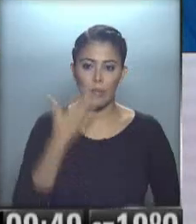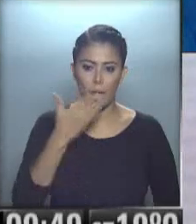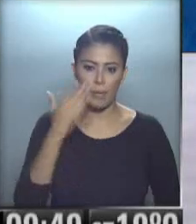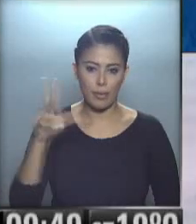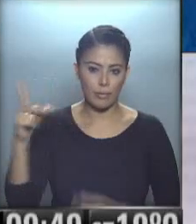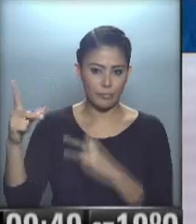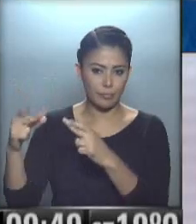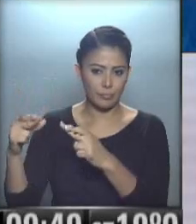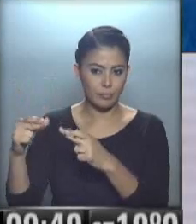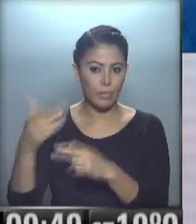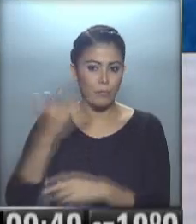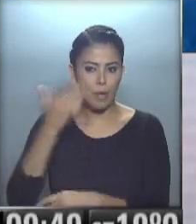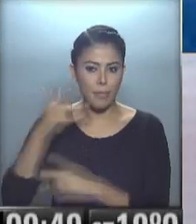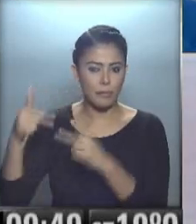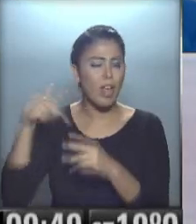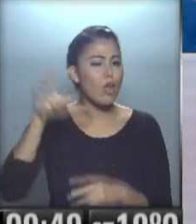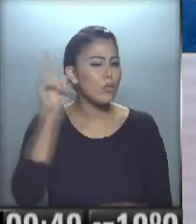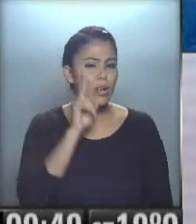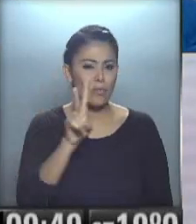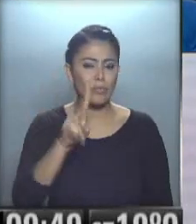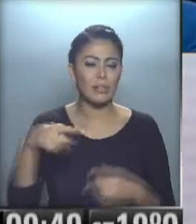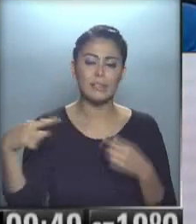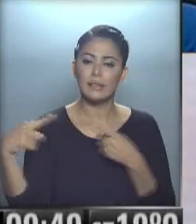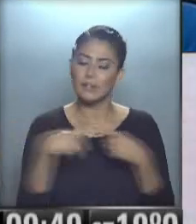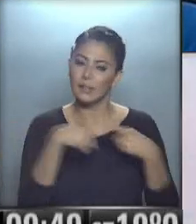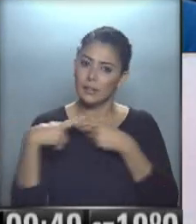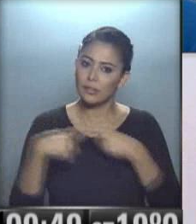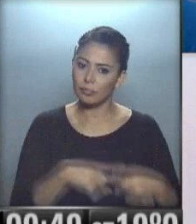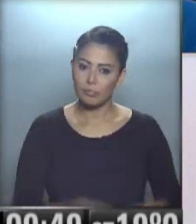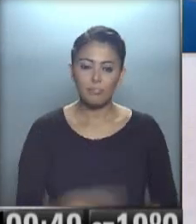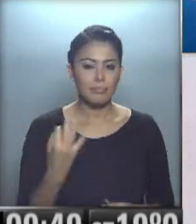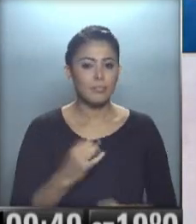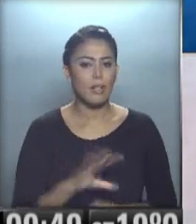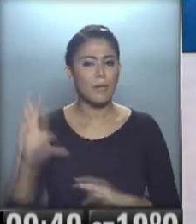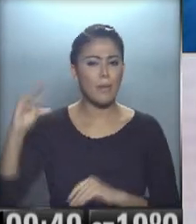Bueno, por lo que estamos viendo y escuchando, señores, está trabadísima esta situación.